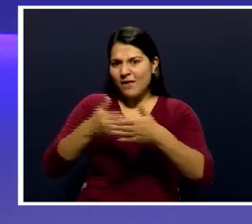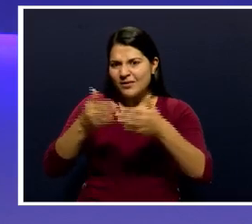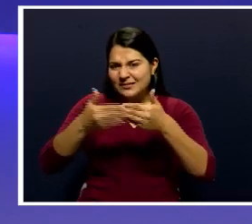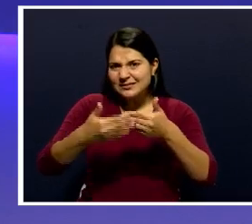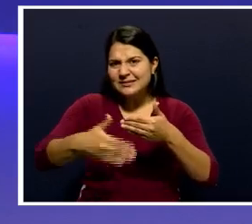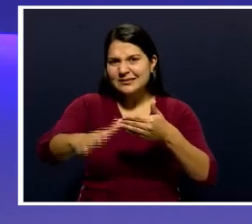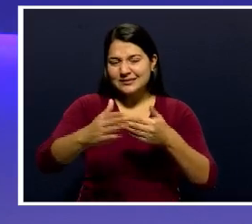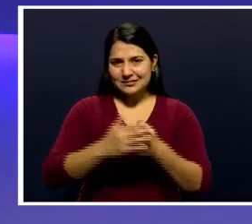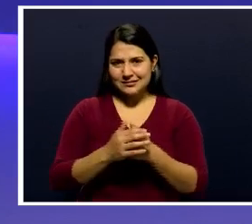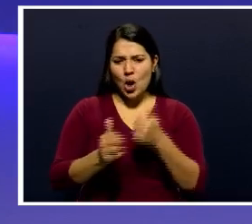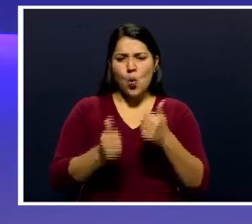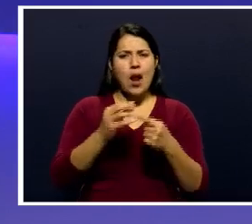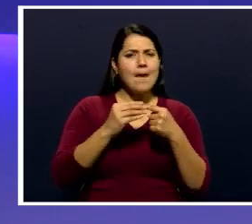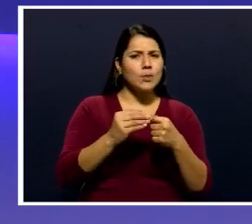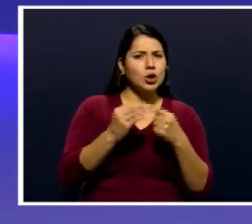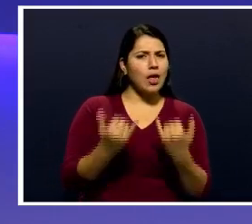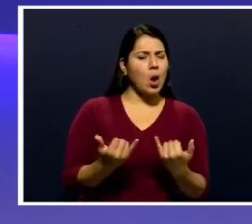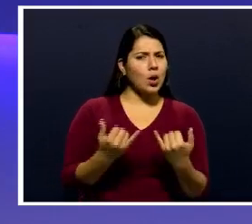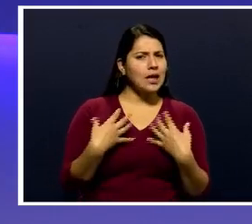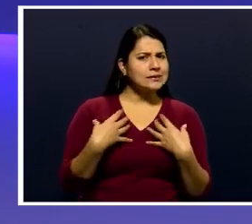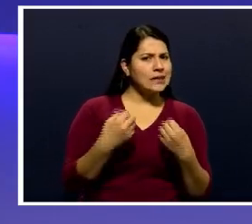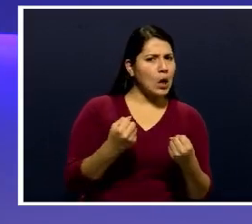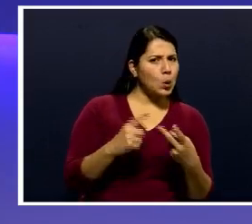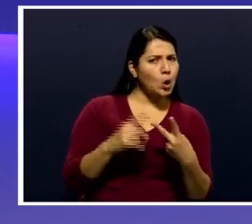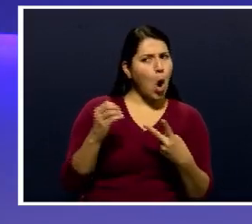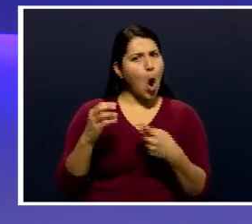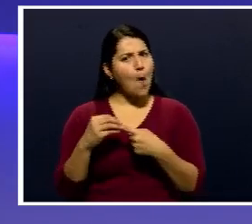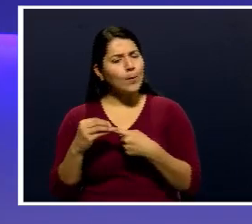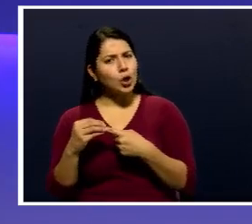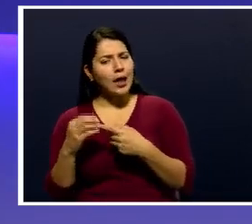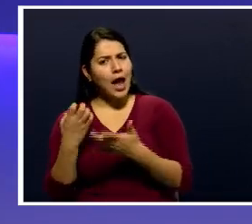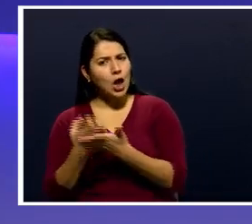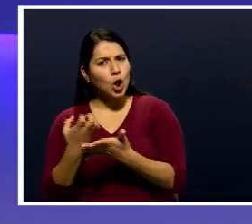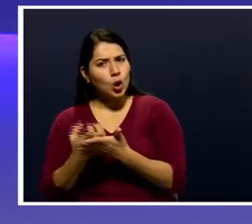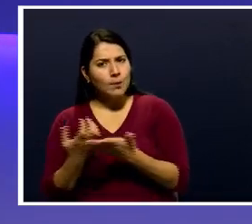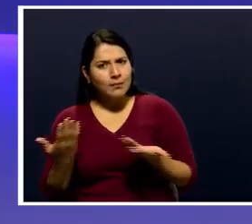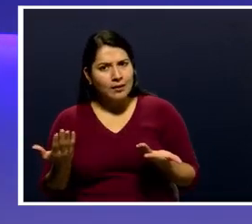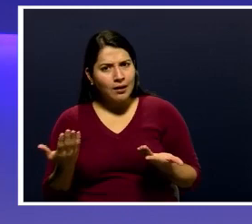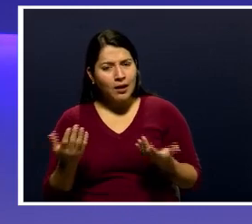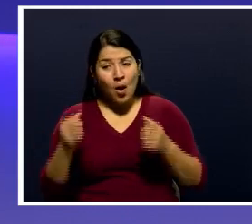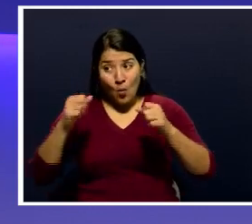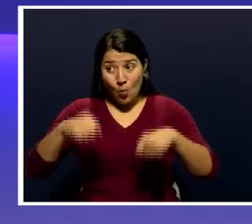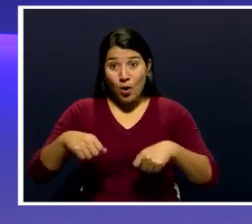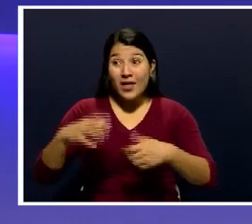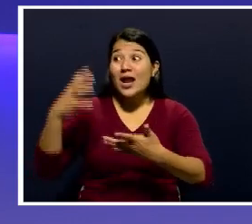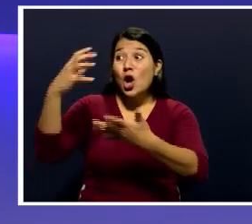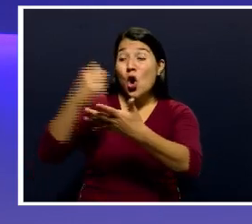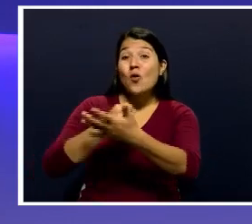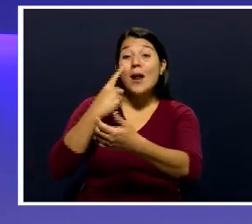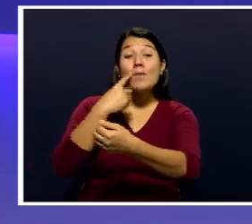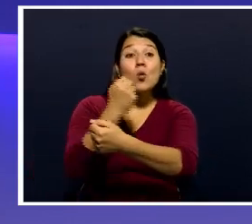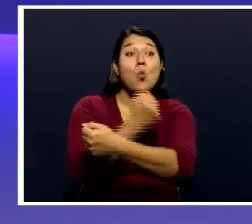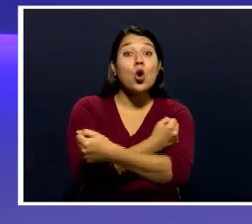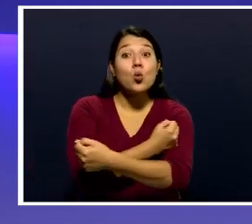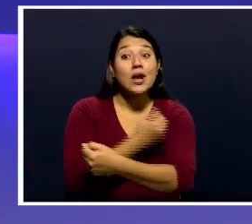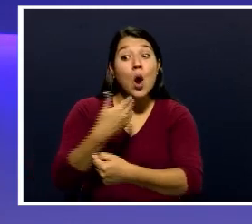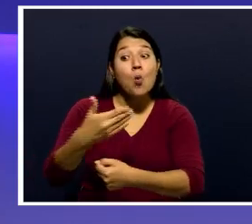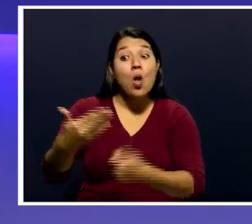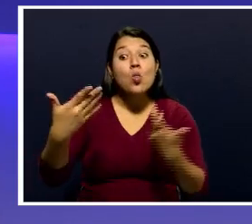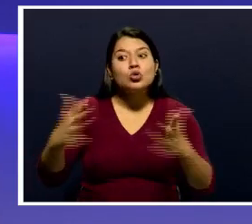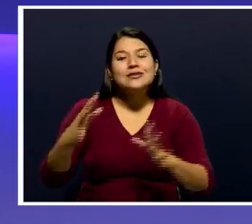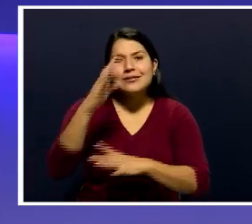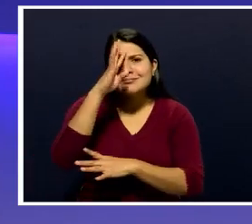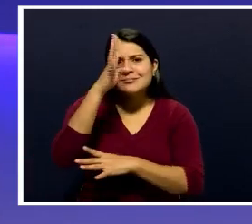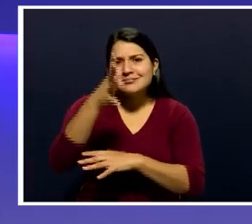prioridad? ¿La salud o la economía? ¿Es lícito cobrar por una vacuna una vez que se desarrolle?